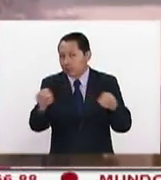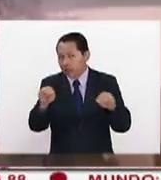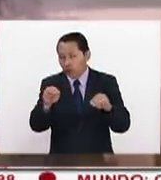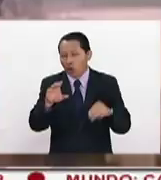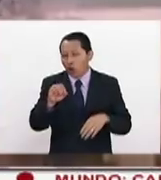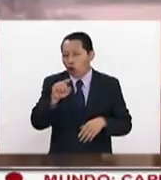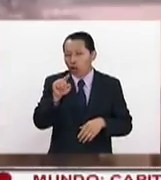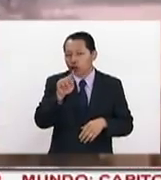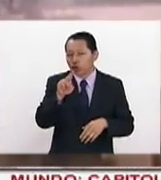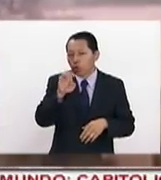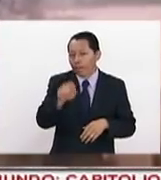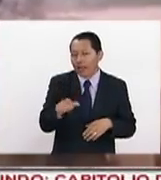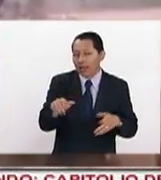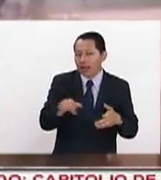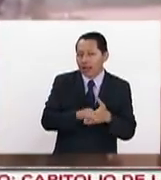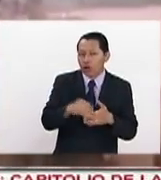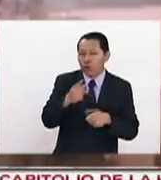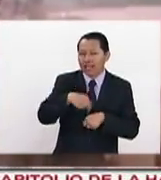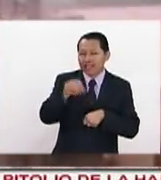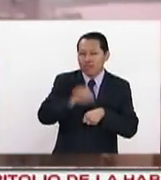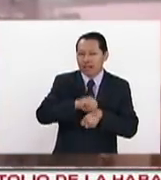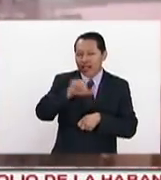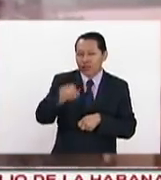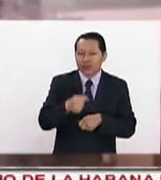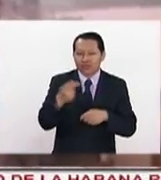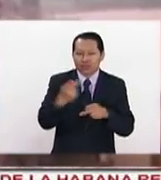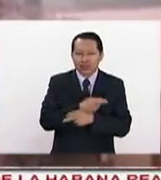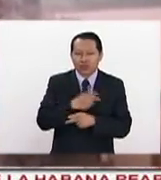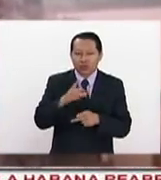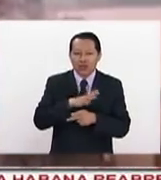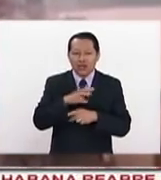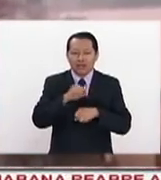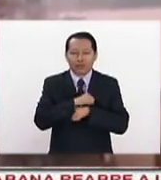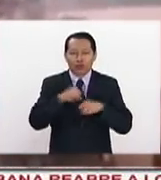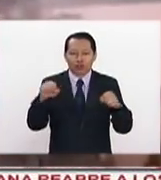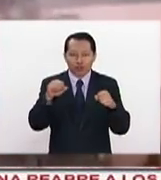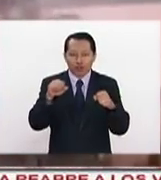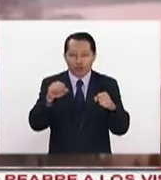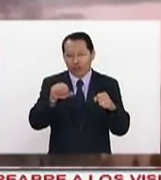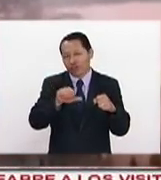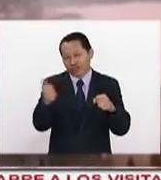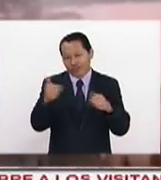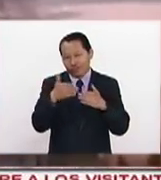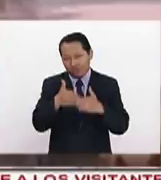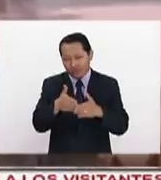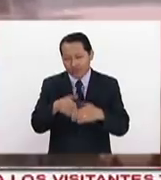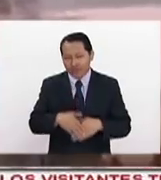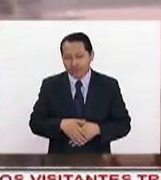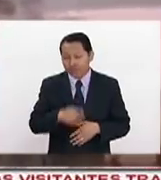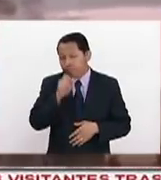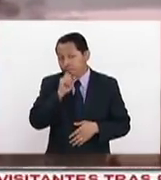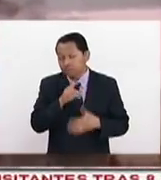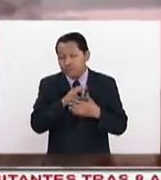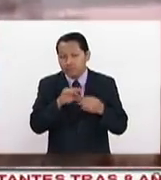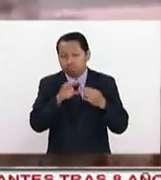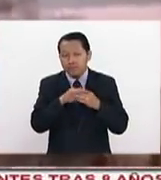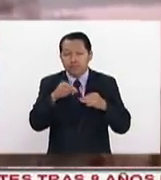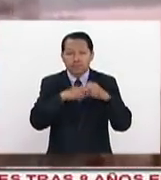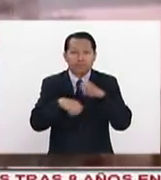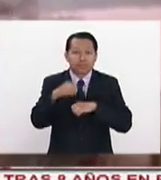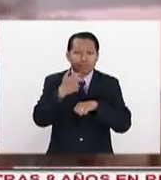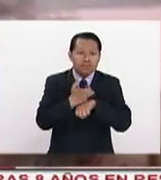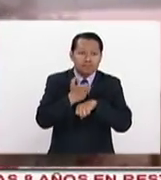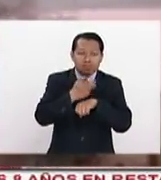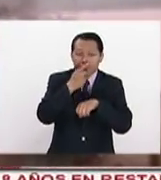de Cozumel, una semana después de que había ocurrido una explosión en otra nave. En específico, la Embajada de Estados